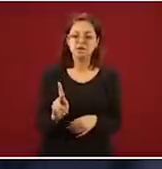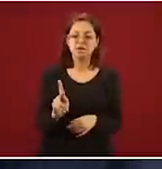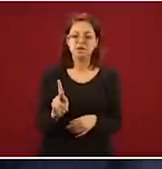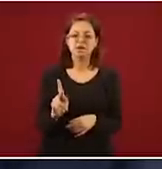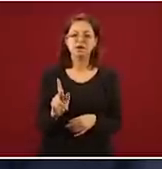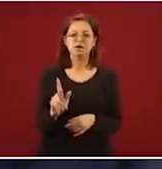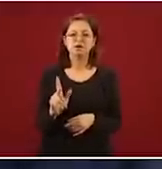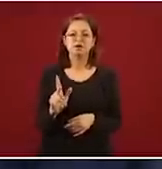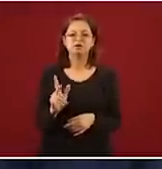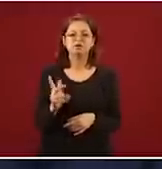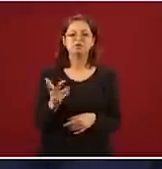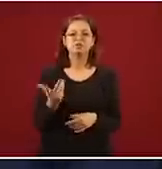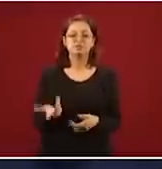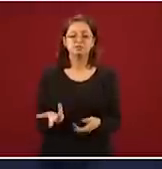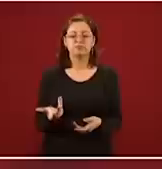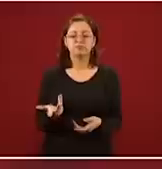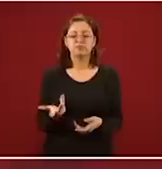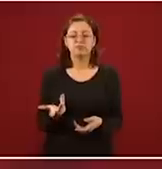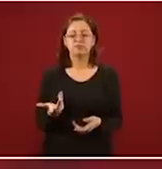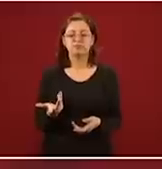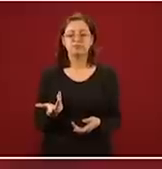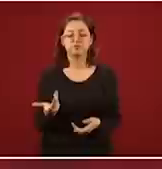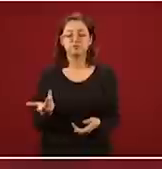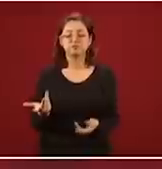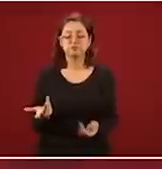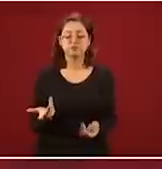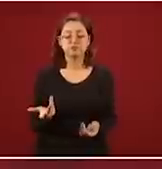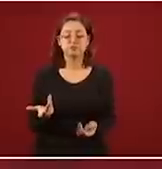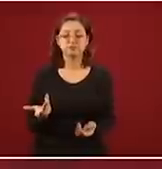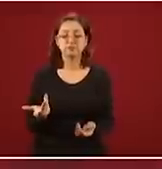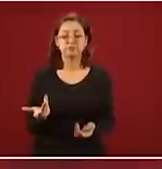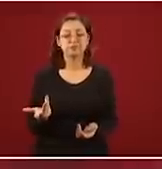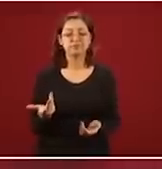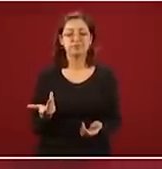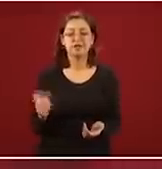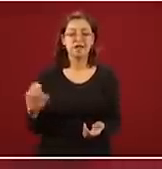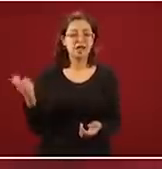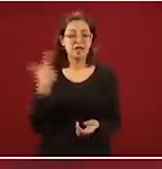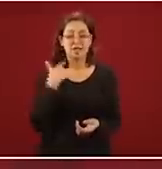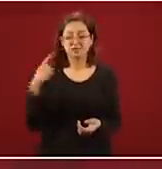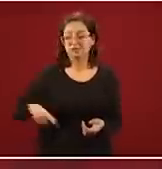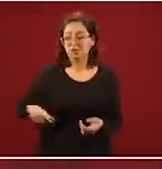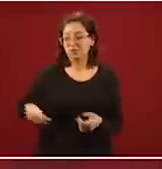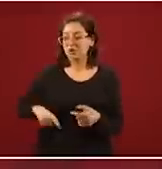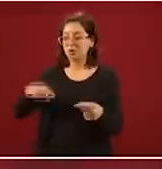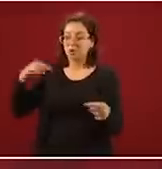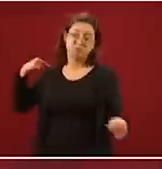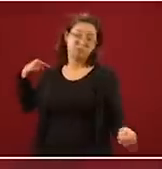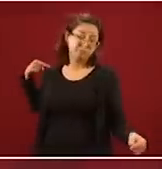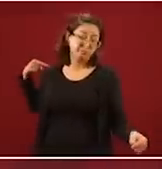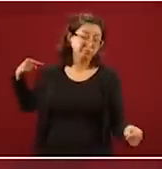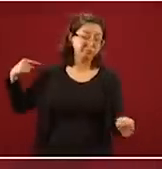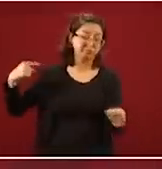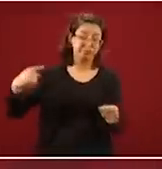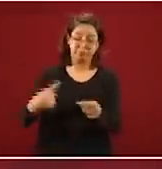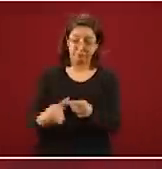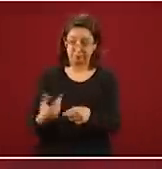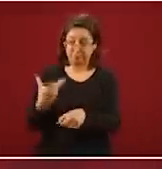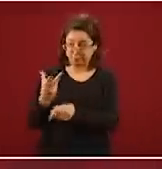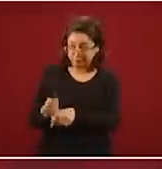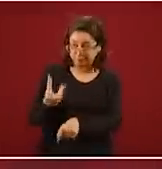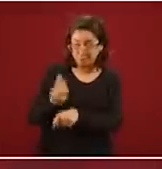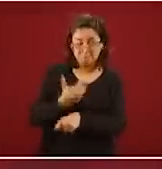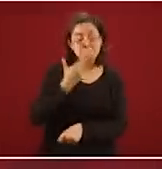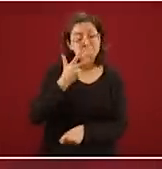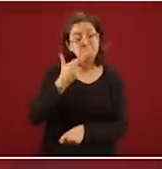que no mejoró el sistema de salud en los últimos tiempos, al